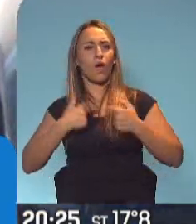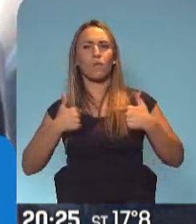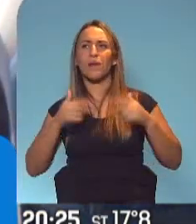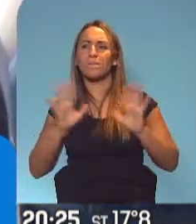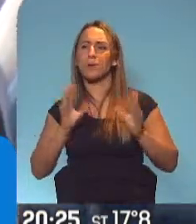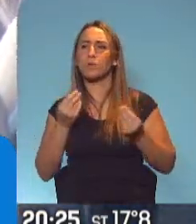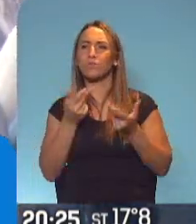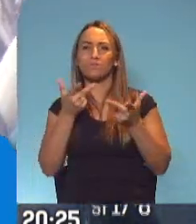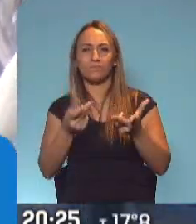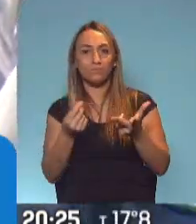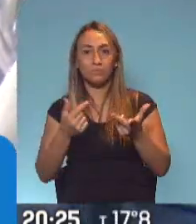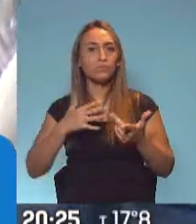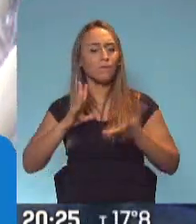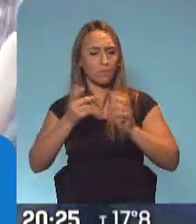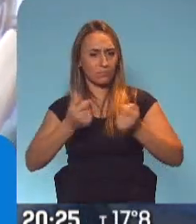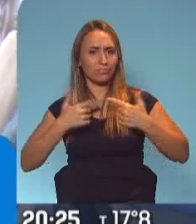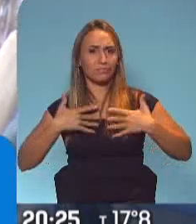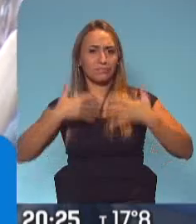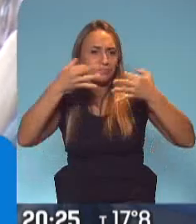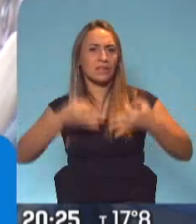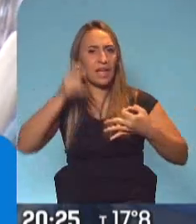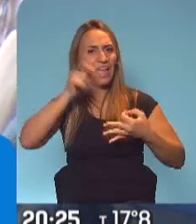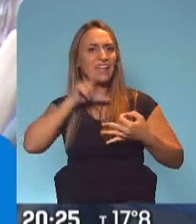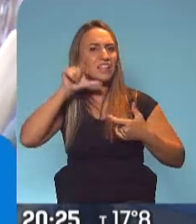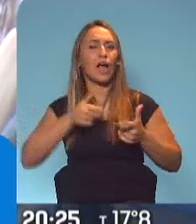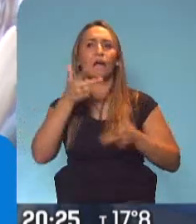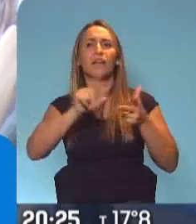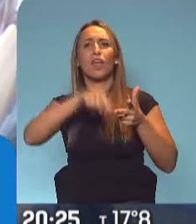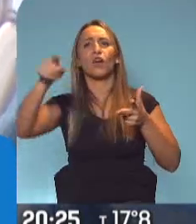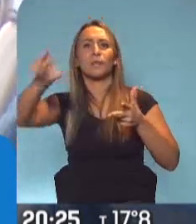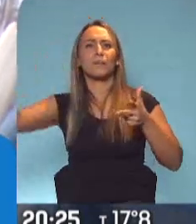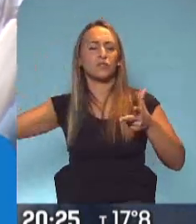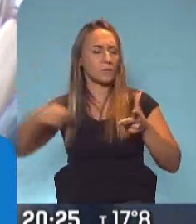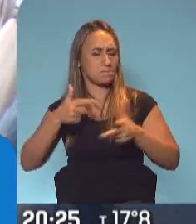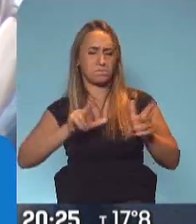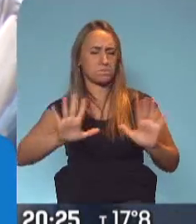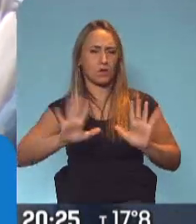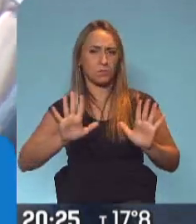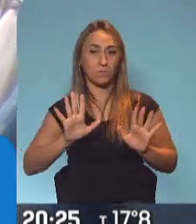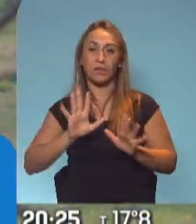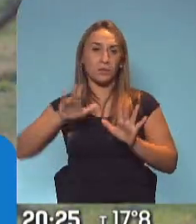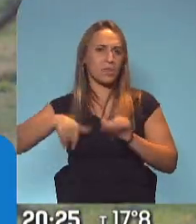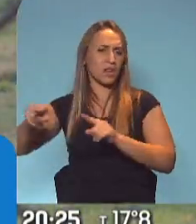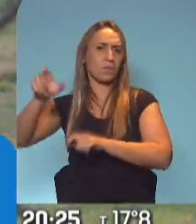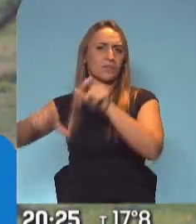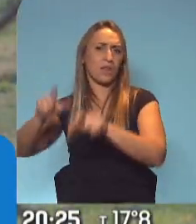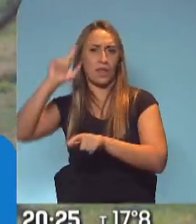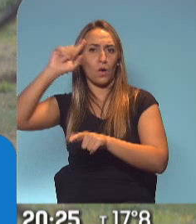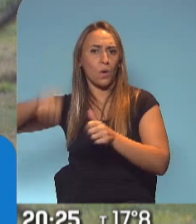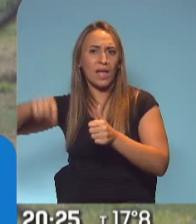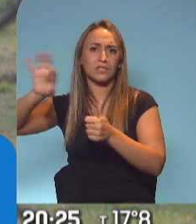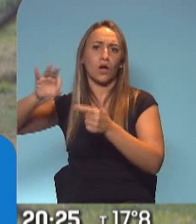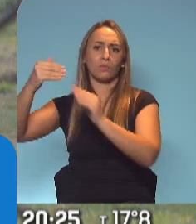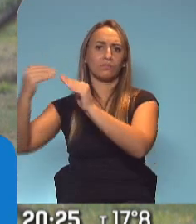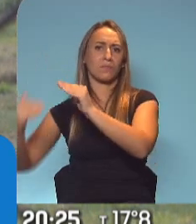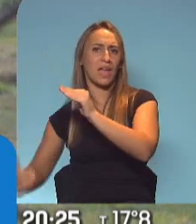digo, de comportamiento ético y profesional hablar de otras personas, y mucho menos de integrantes del Poder Judicial de órganos jerárquicos inferiores.